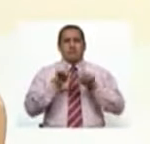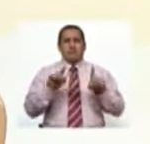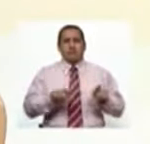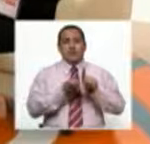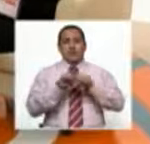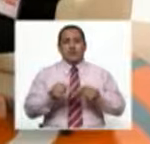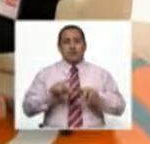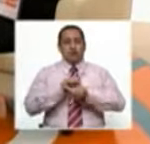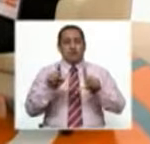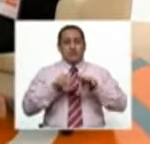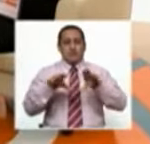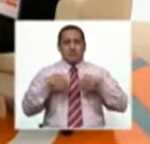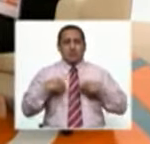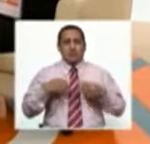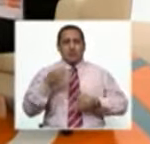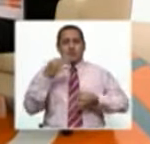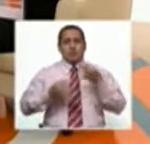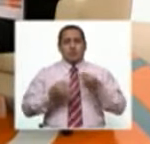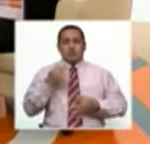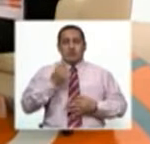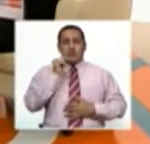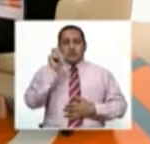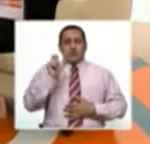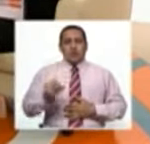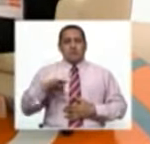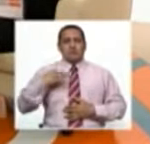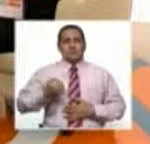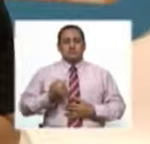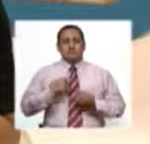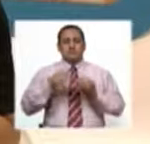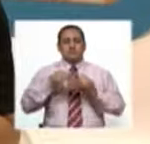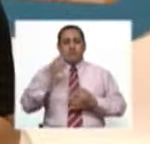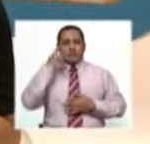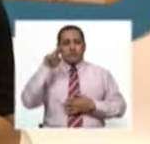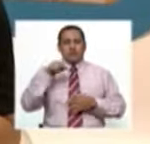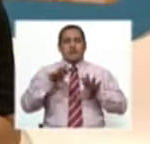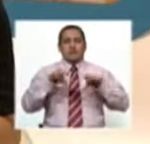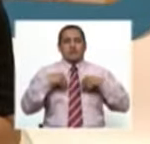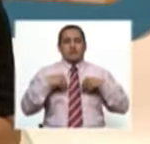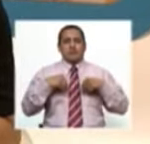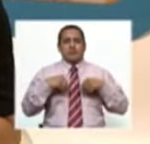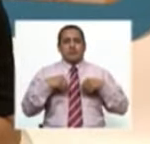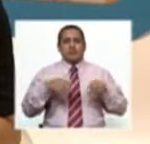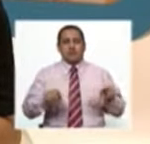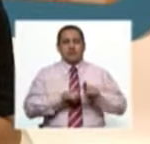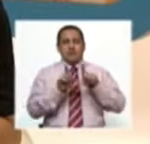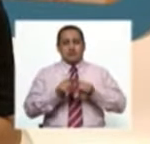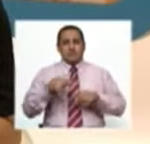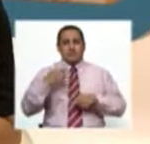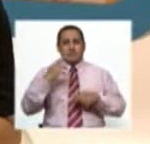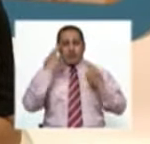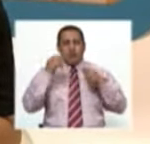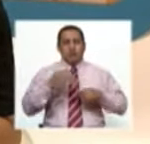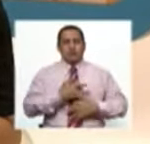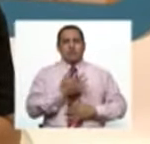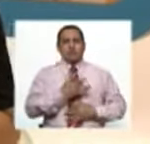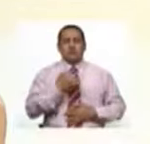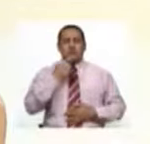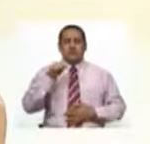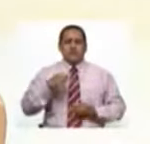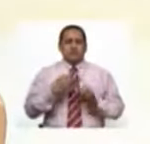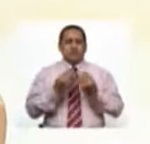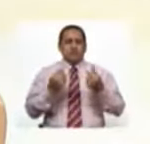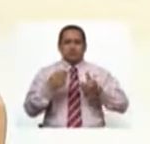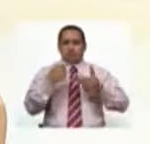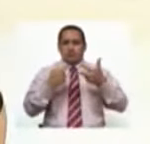este caso, que se le declaró infundada la demanda a este señor, hay razones puntuales por las cuales se motivó así, ¿no?